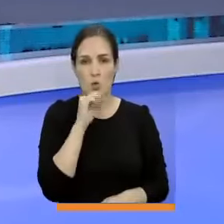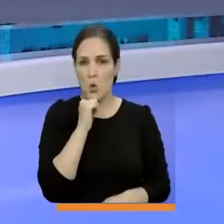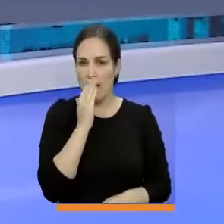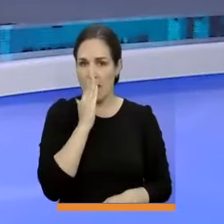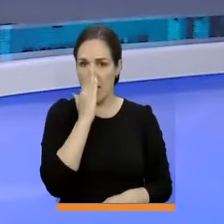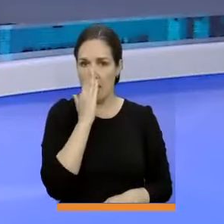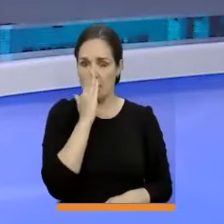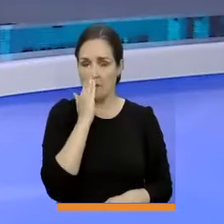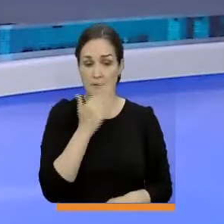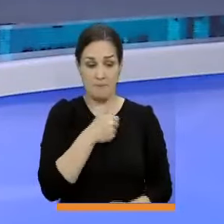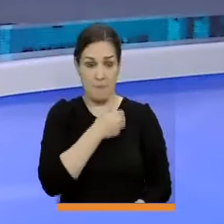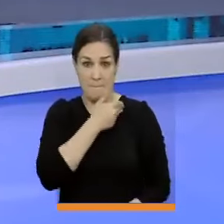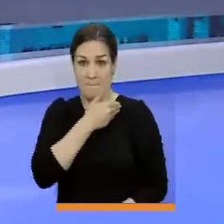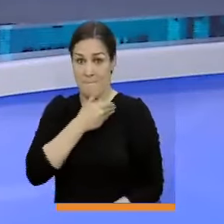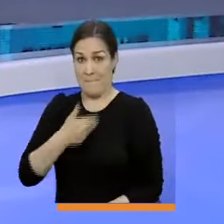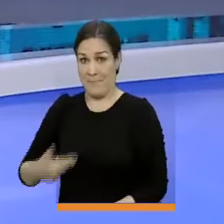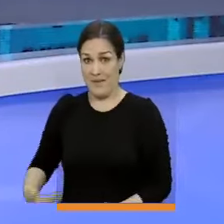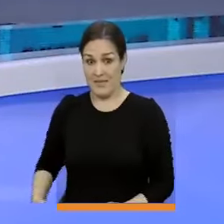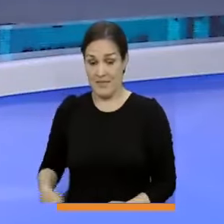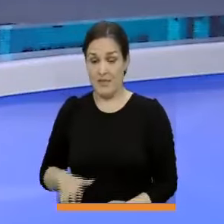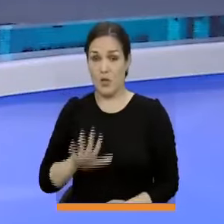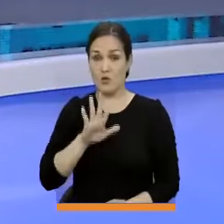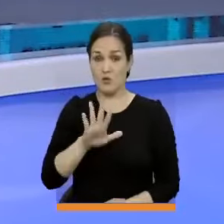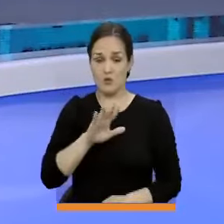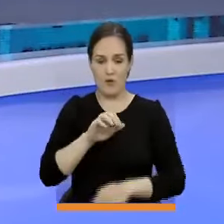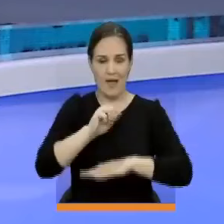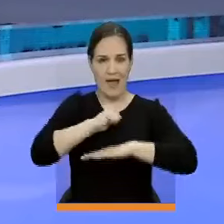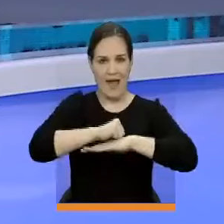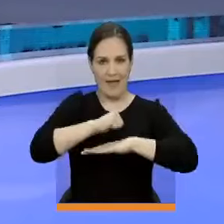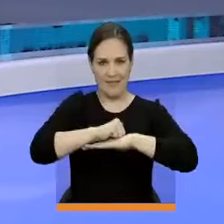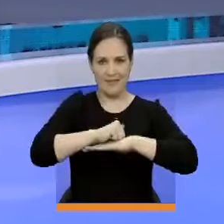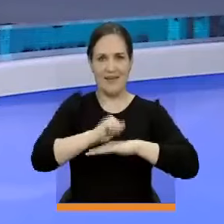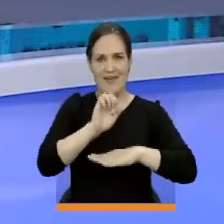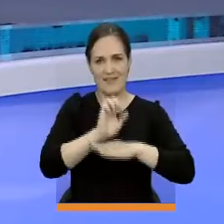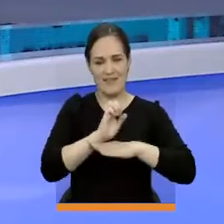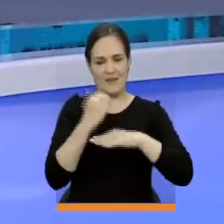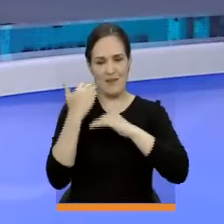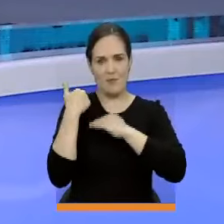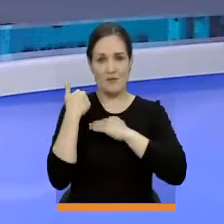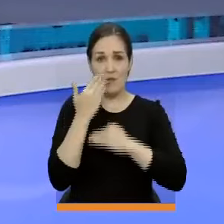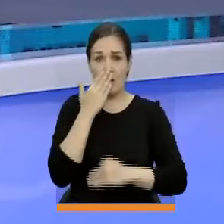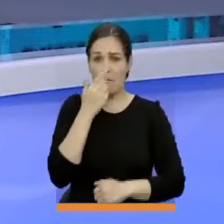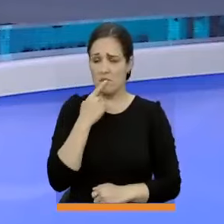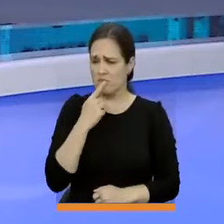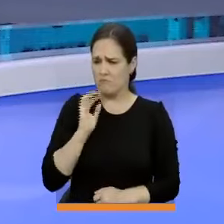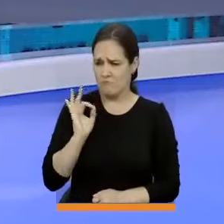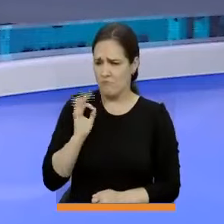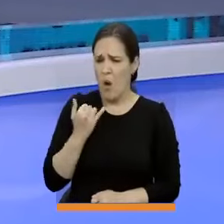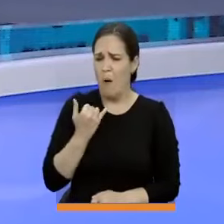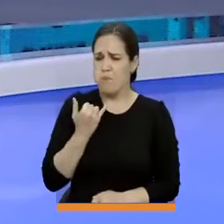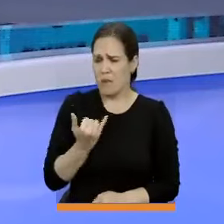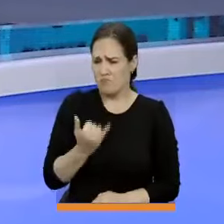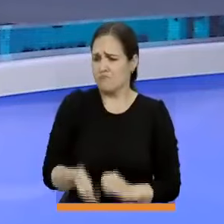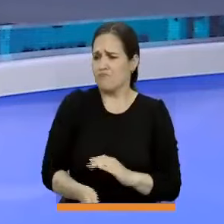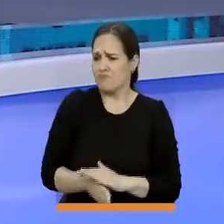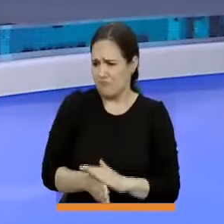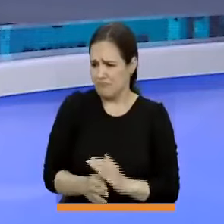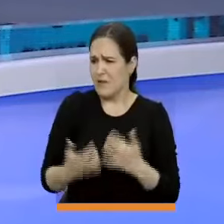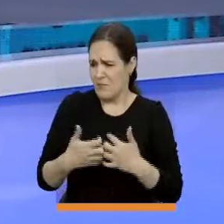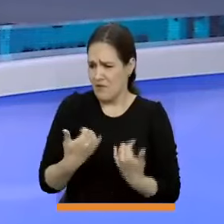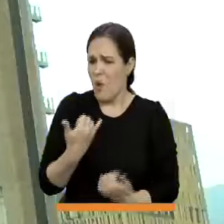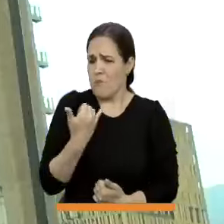la Agencia Nacional de Hidrocarburos aseguró que este recurso se garantizará para todas las empresas del